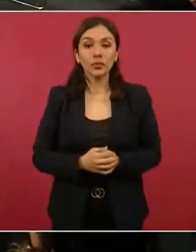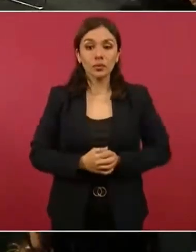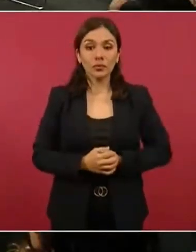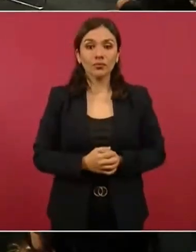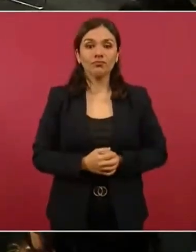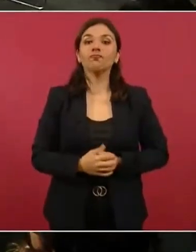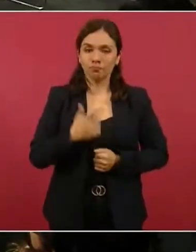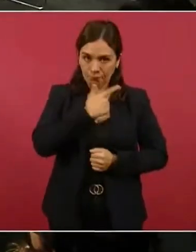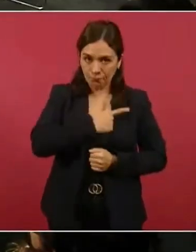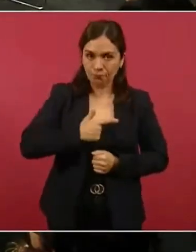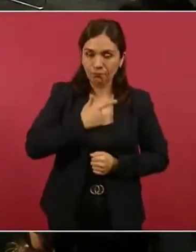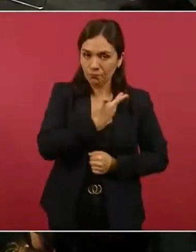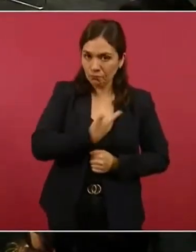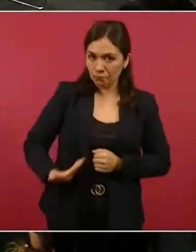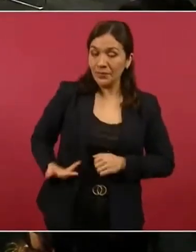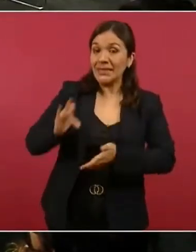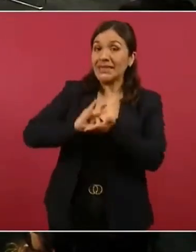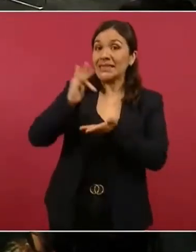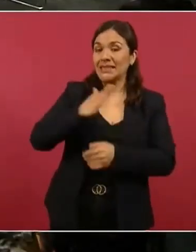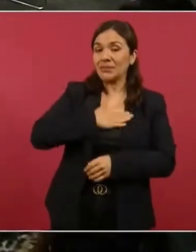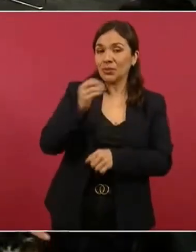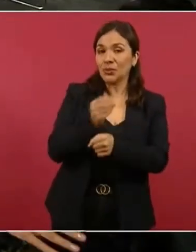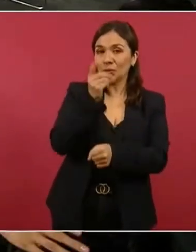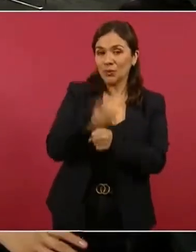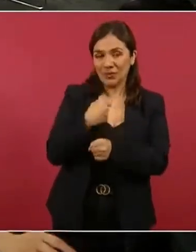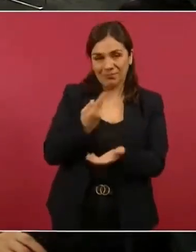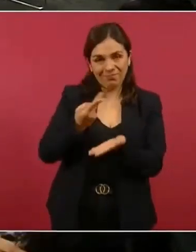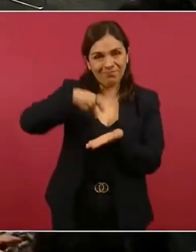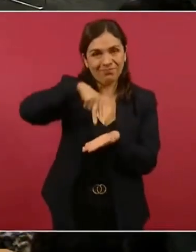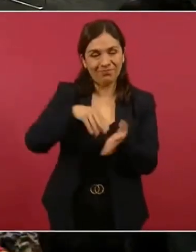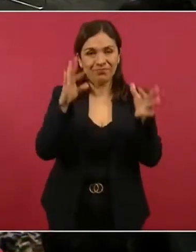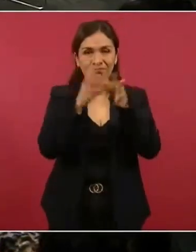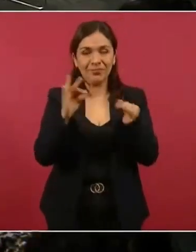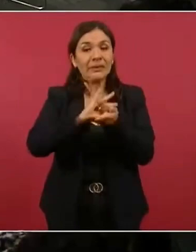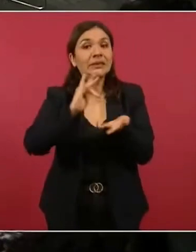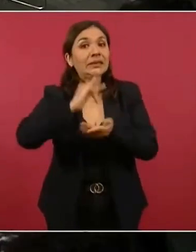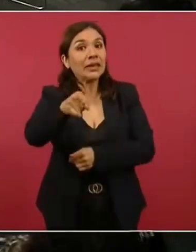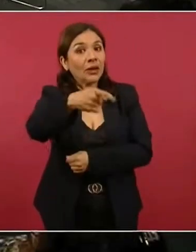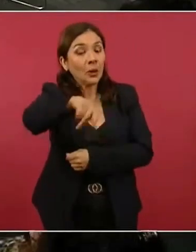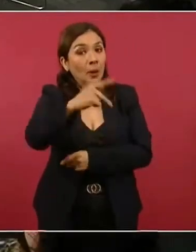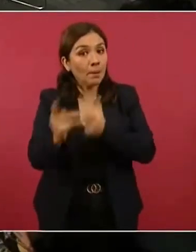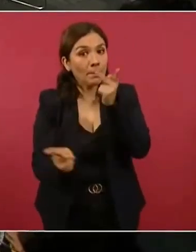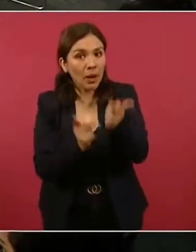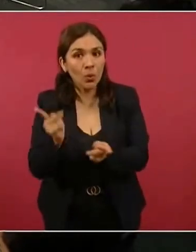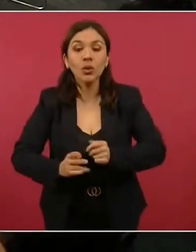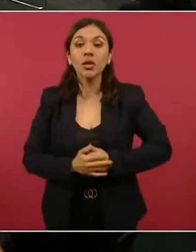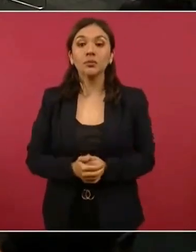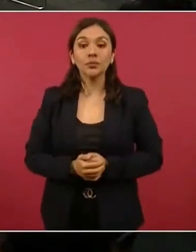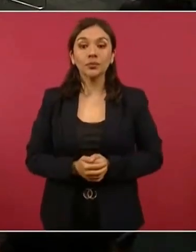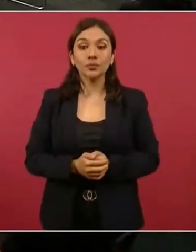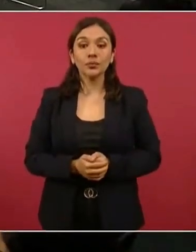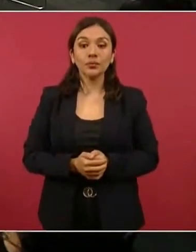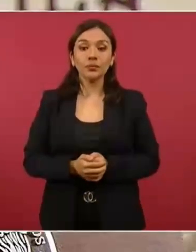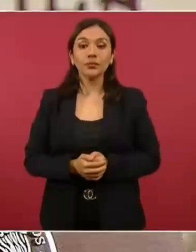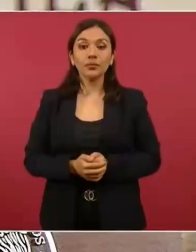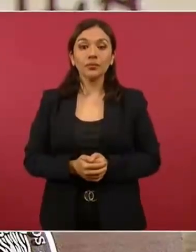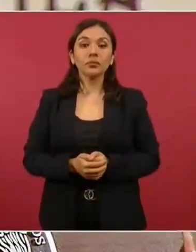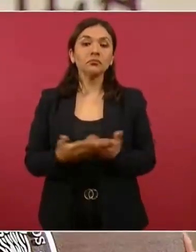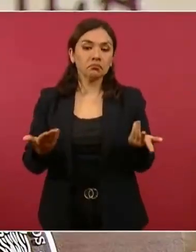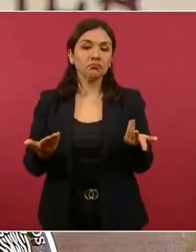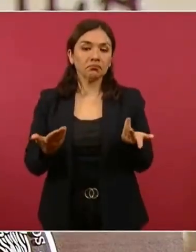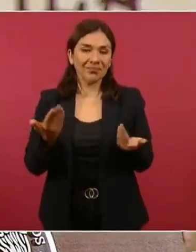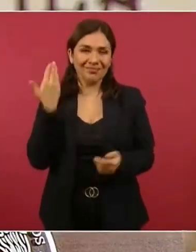Con gusto, presidente. Gracias por la oportunidad. Gracias, Eduardo, por hacernos esta pregunta. Así como